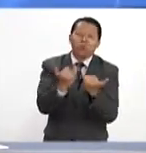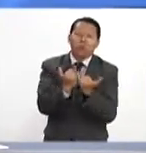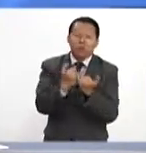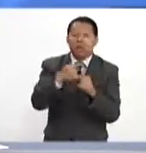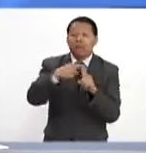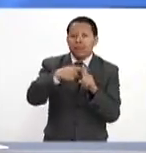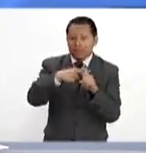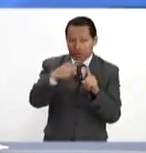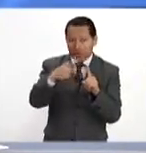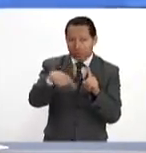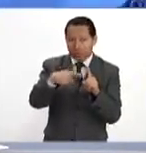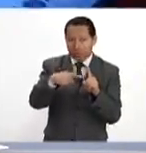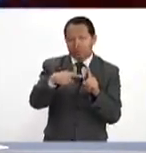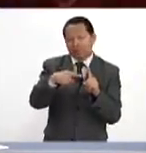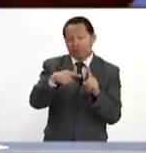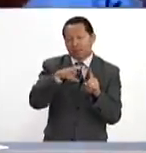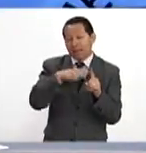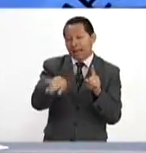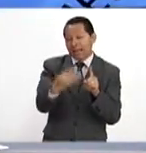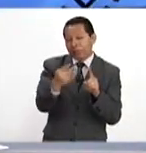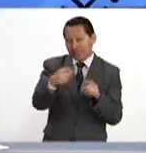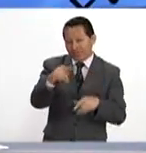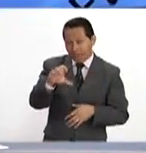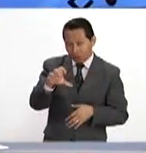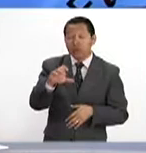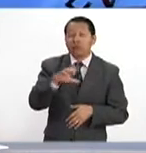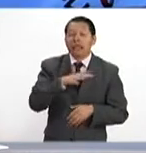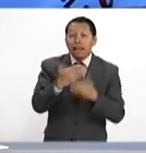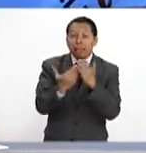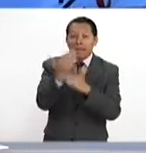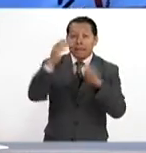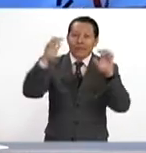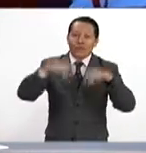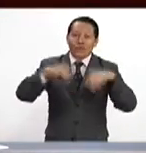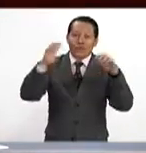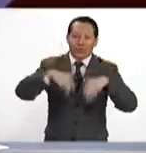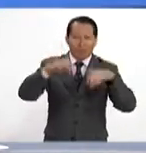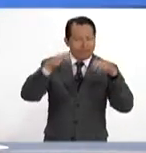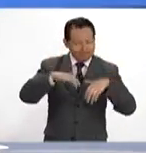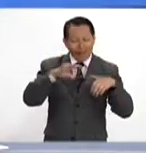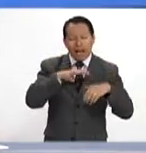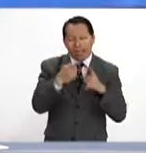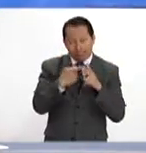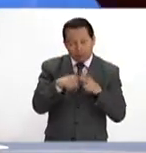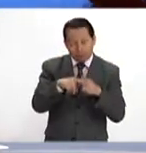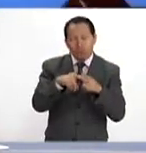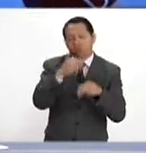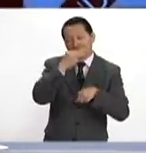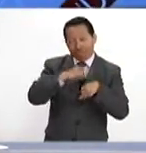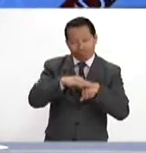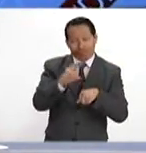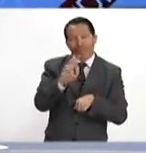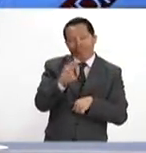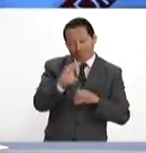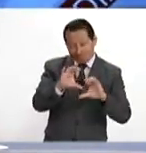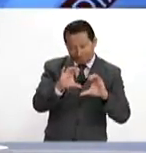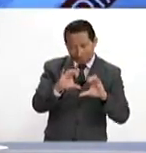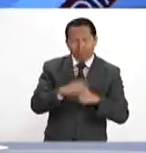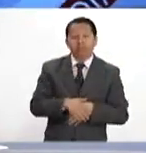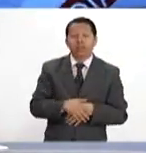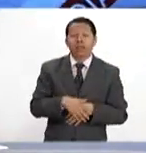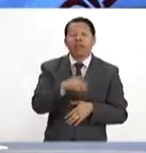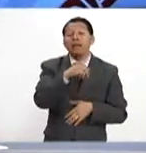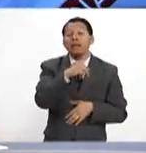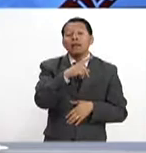temperatura 14 grados aquí en el Valle de México, ha amanecido lloviendo. Es importante que usted tome sus precauciones. El Departamento